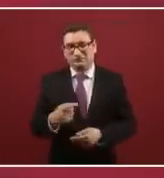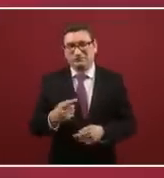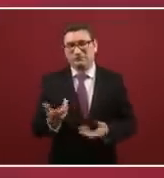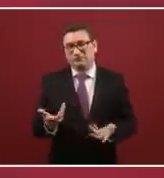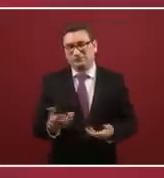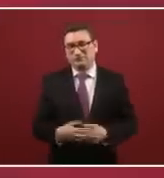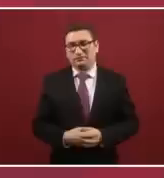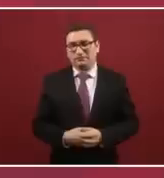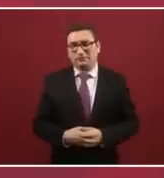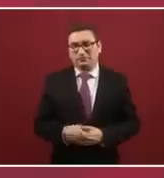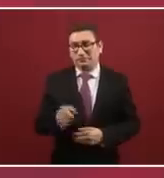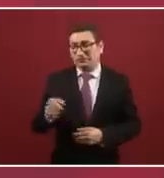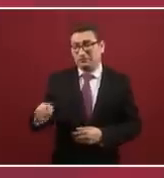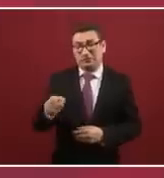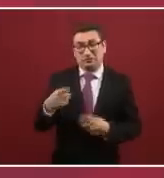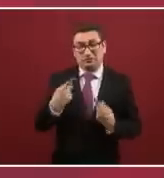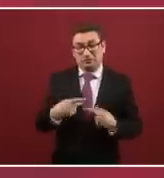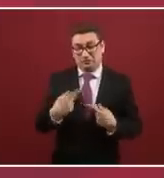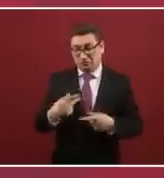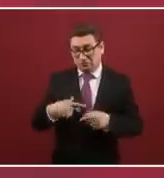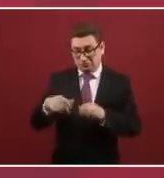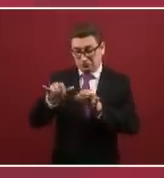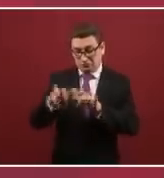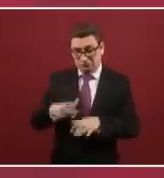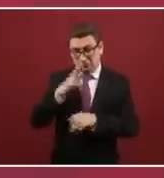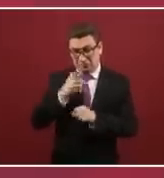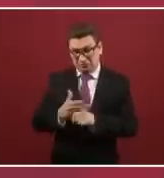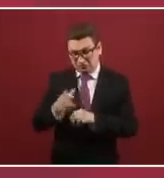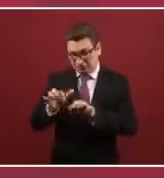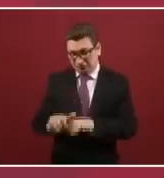a un columnista.